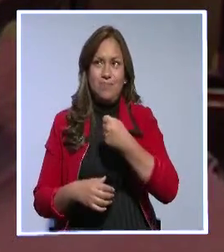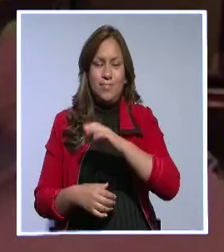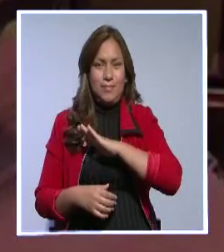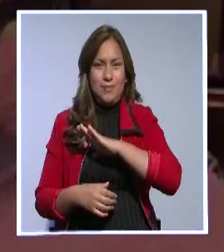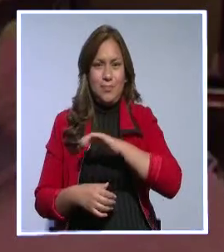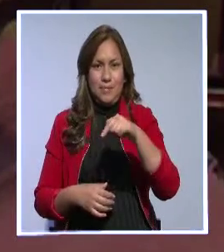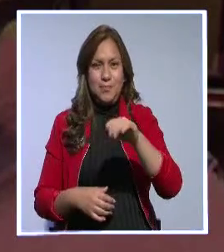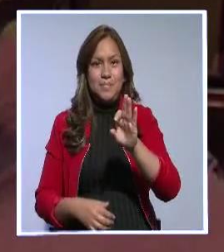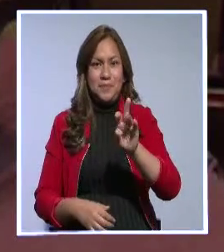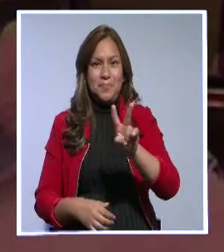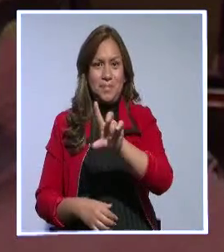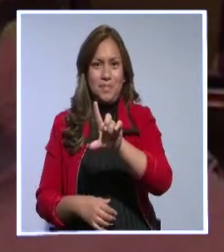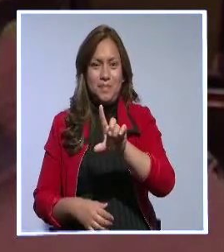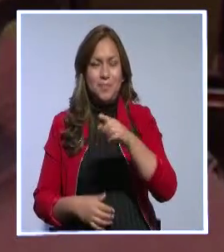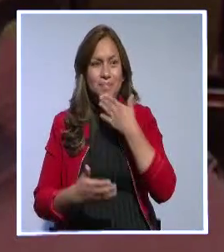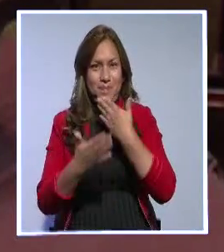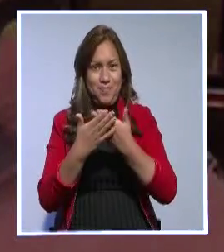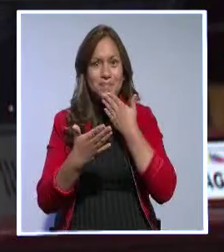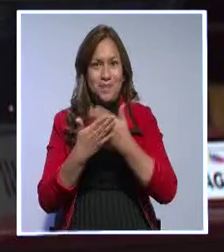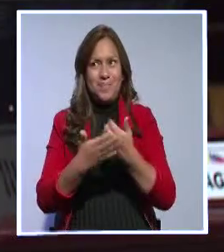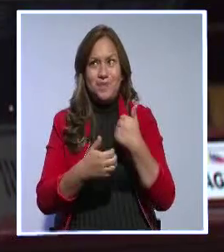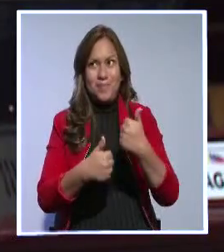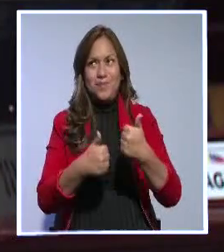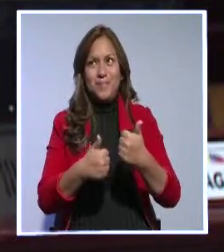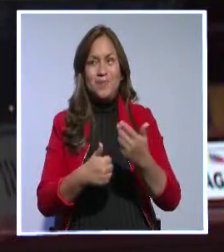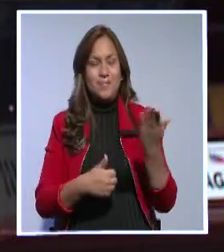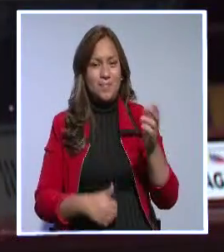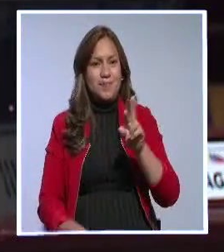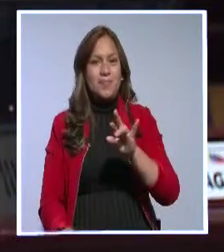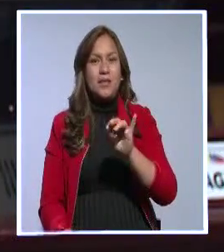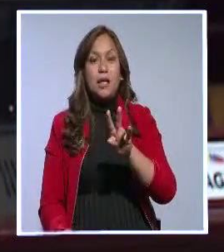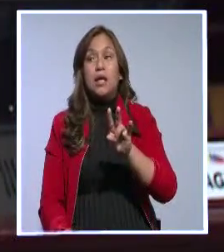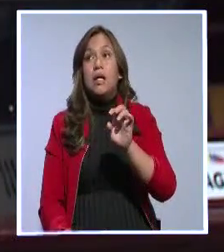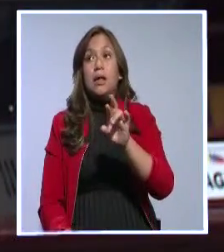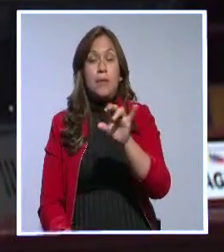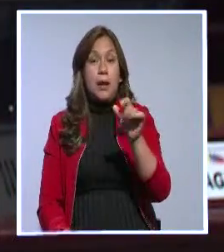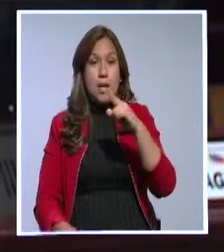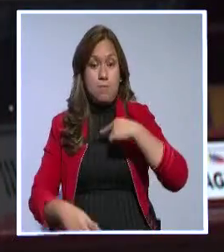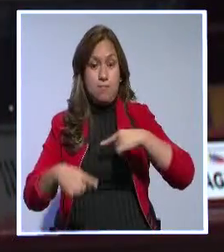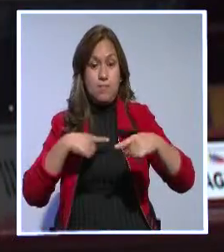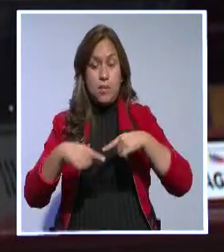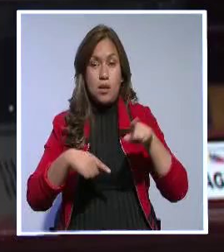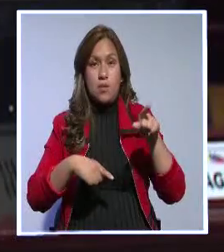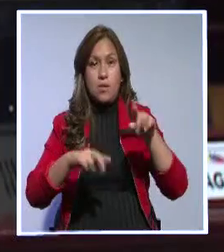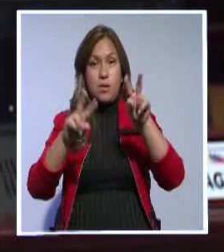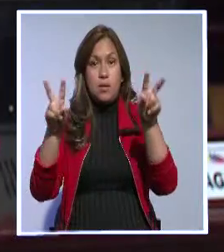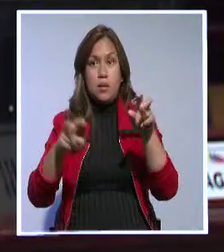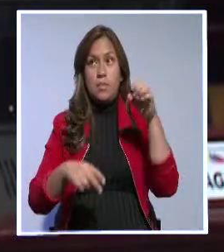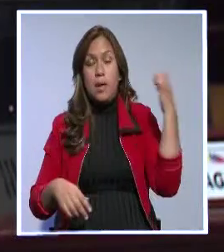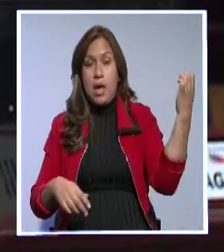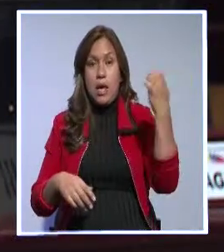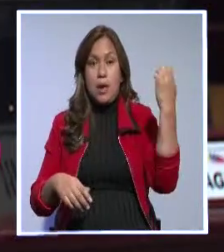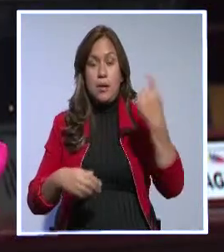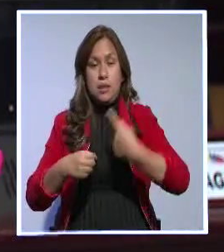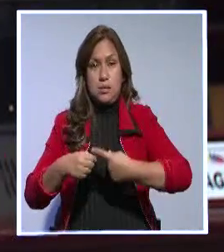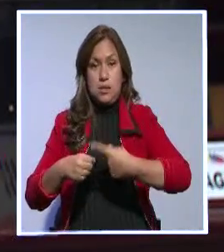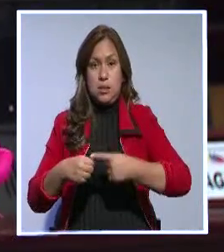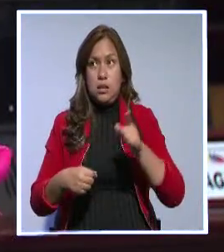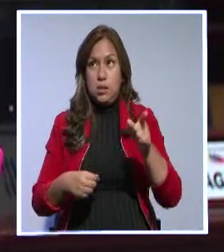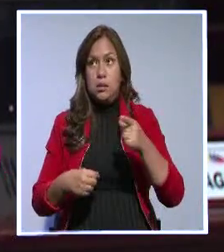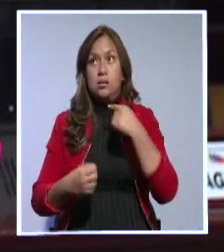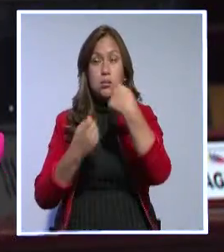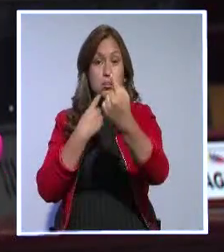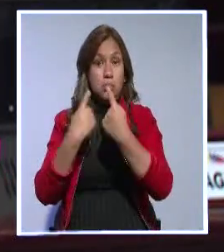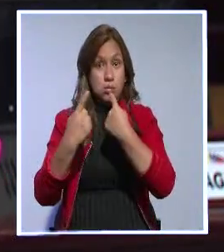que tiene este medio de comunicación muchísimas gracias christian rivero de jefe del centro de operaciones de emergencia de quitó precisamente